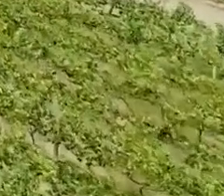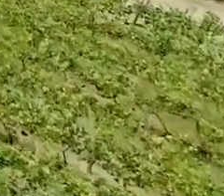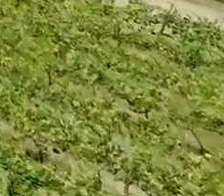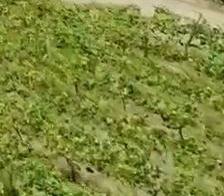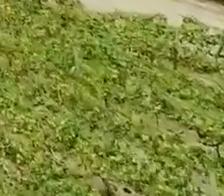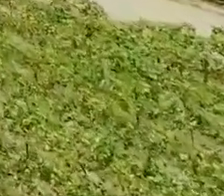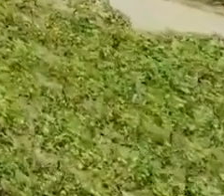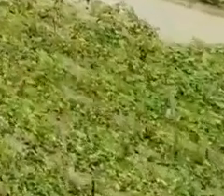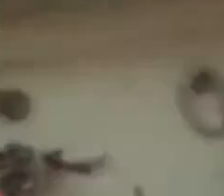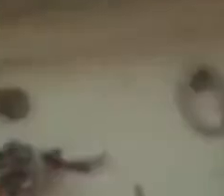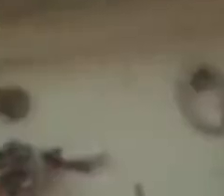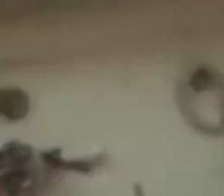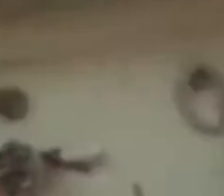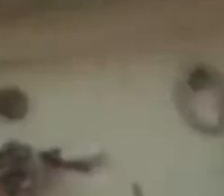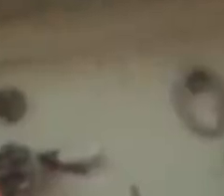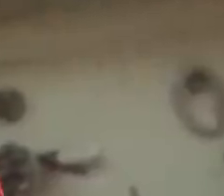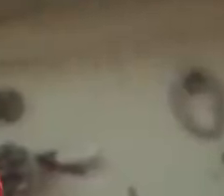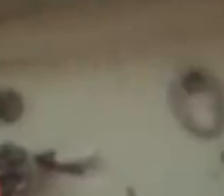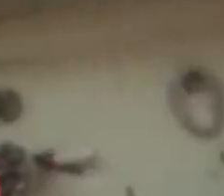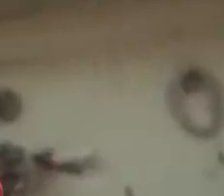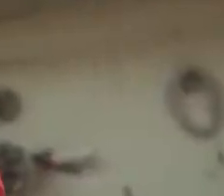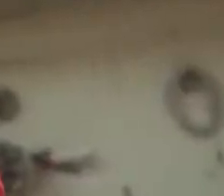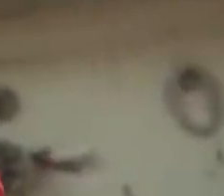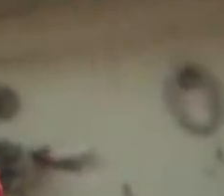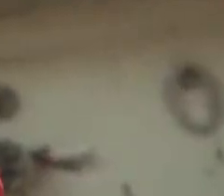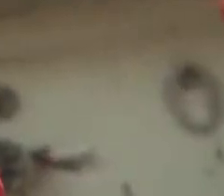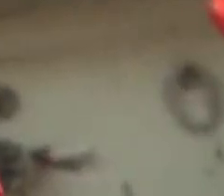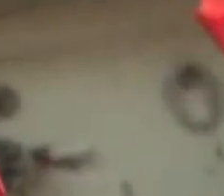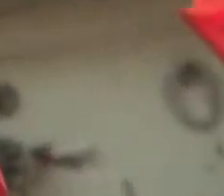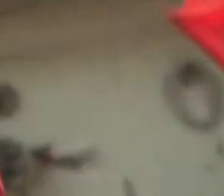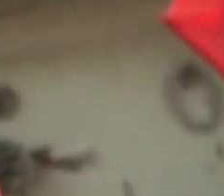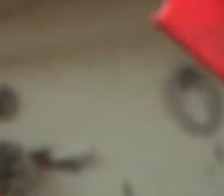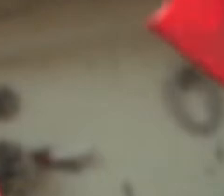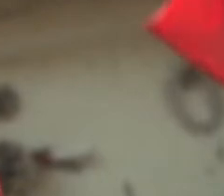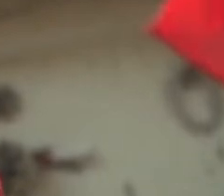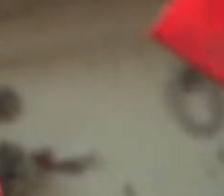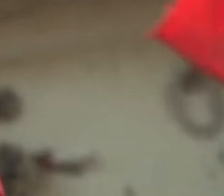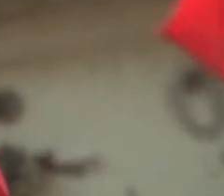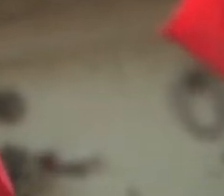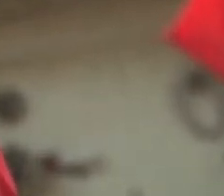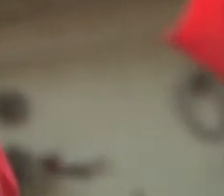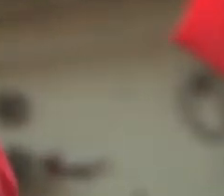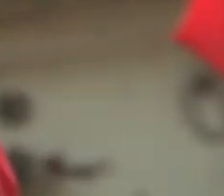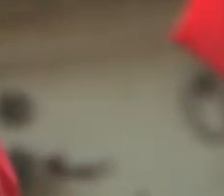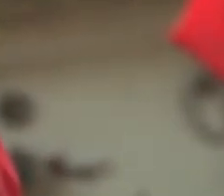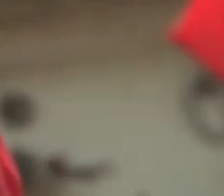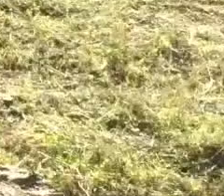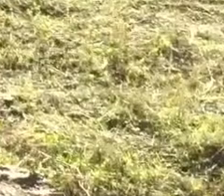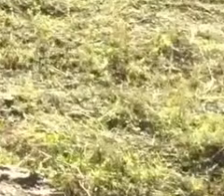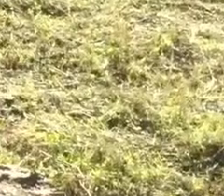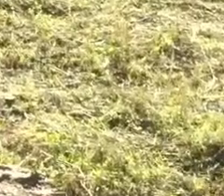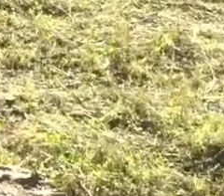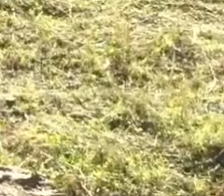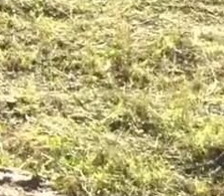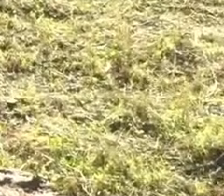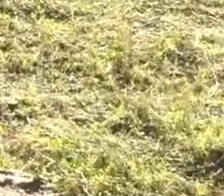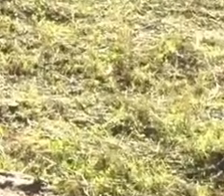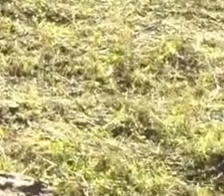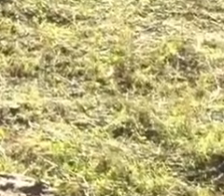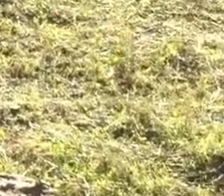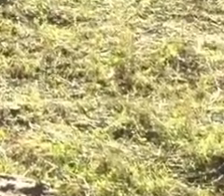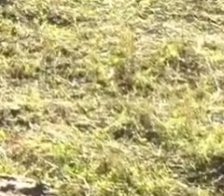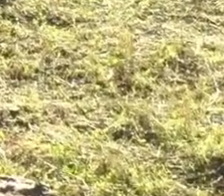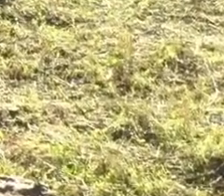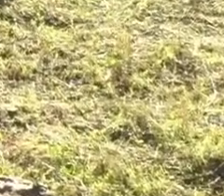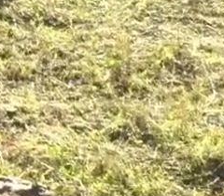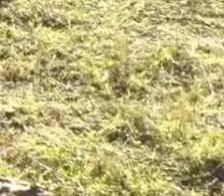los agricultores familiares y su capacidad para generar conocimiento, representar a sus miembros y prestar servicios inclusivos en